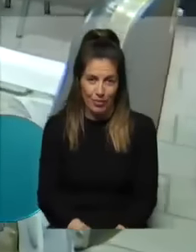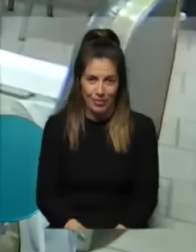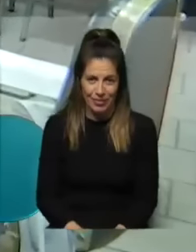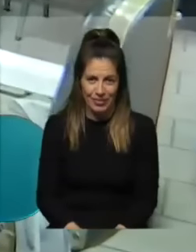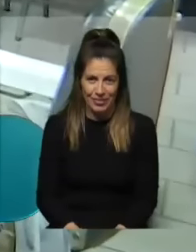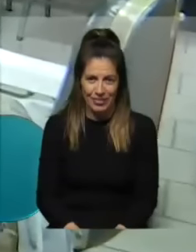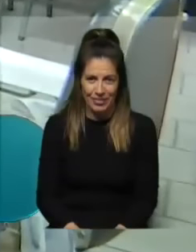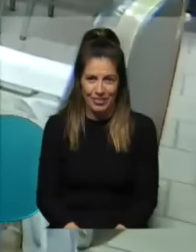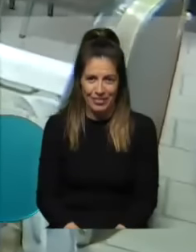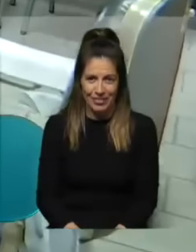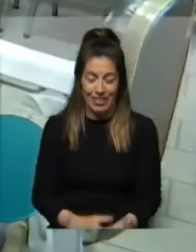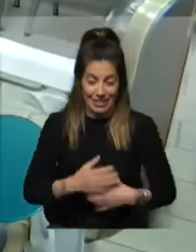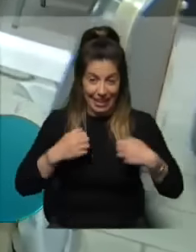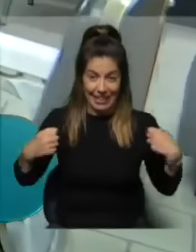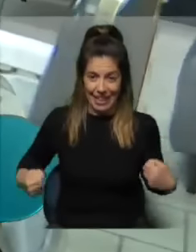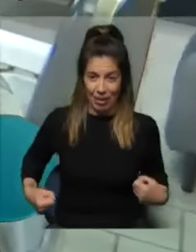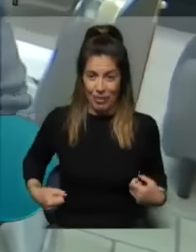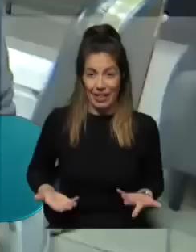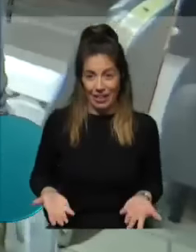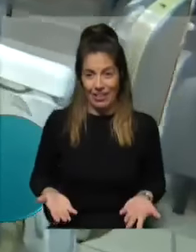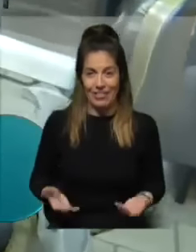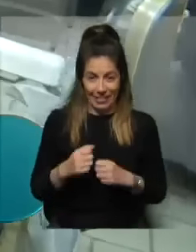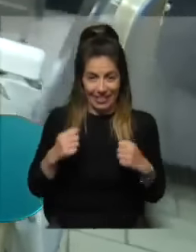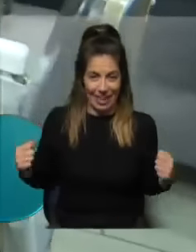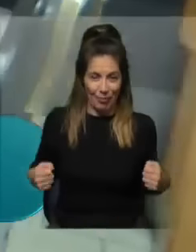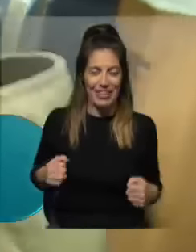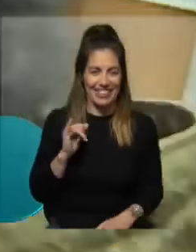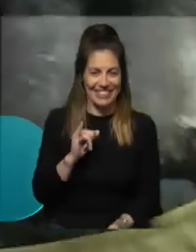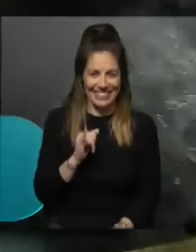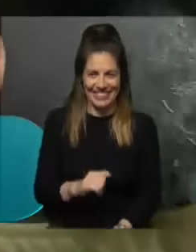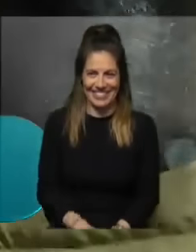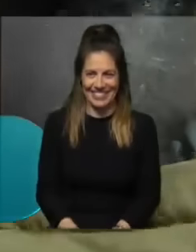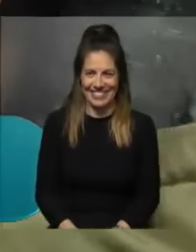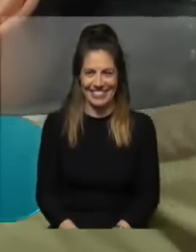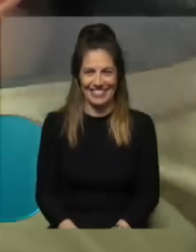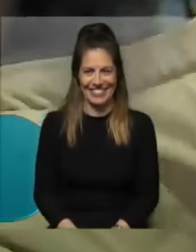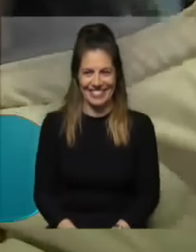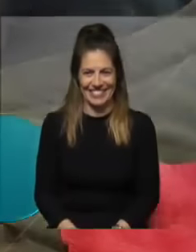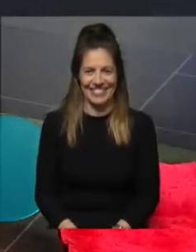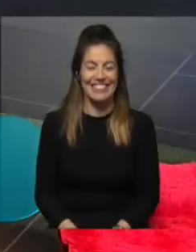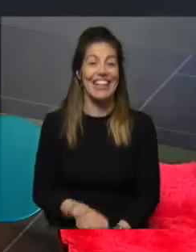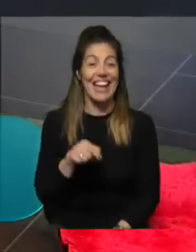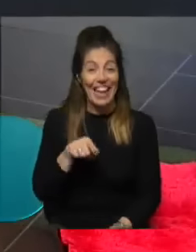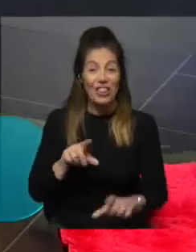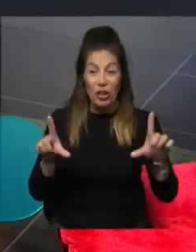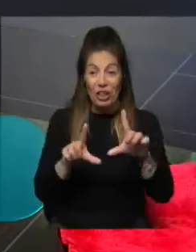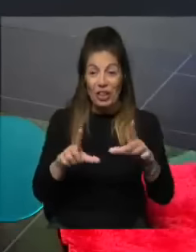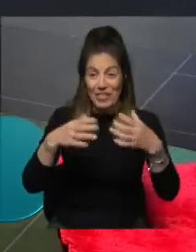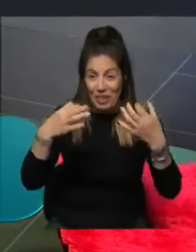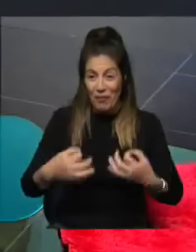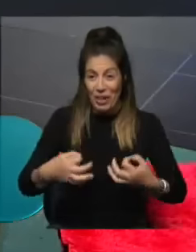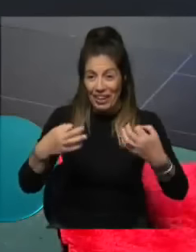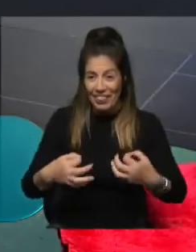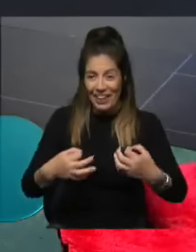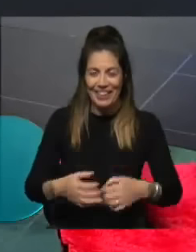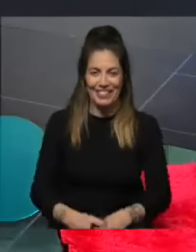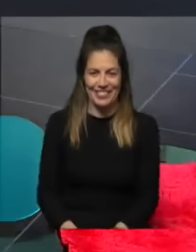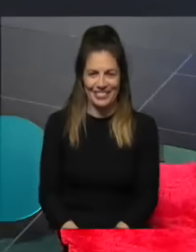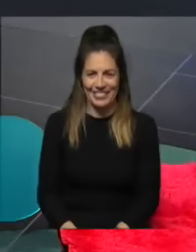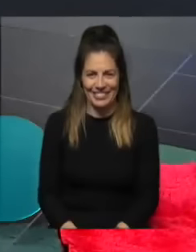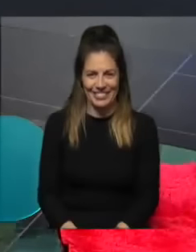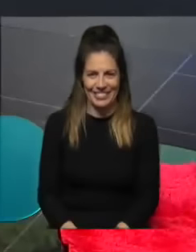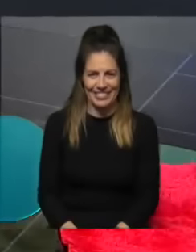del comunicador. Sacate la campera, por si no. Bien, me saco la campera, atención. Esto es televisión, ¿verdad, señores? Téngame un segundito el micro, Tano,